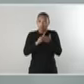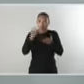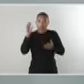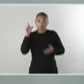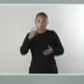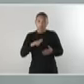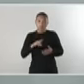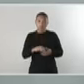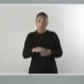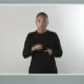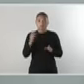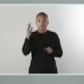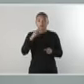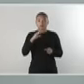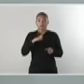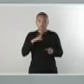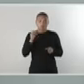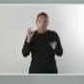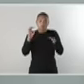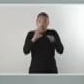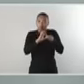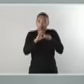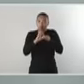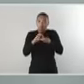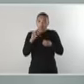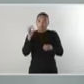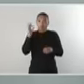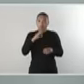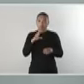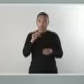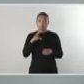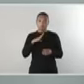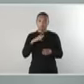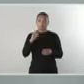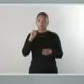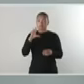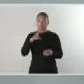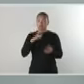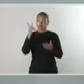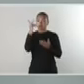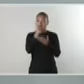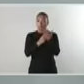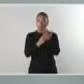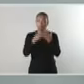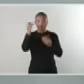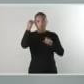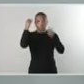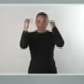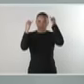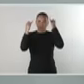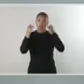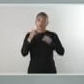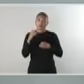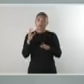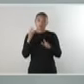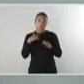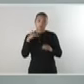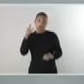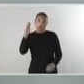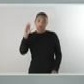no hay coacción y transacción alguna lo que sí hay son mis propuestas y compromisos de campaña que por cierto muy buenas eh